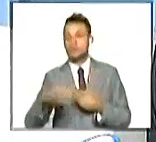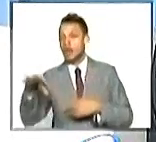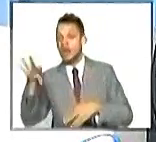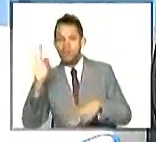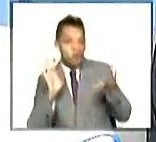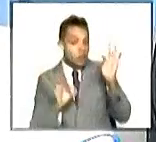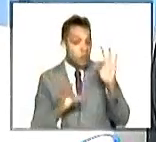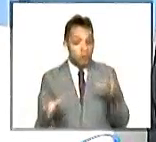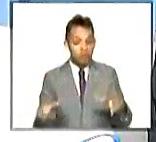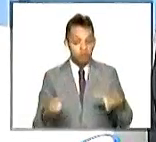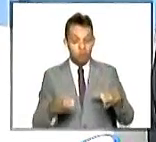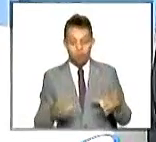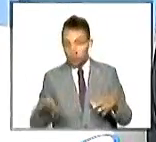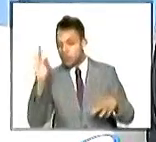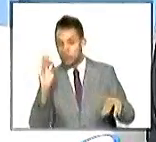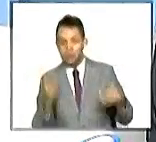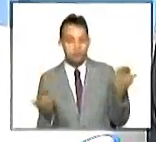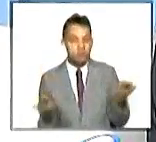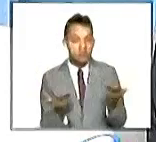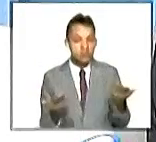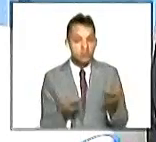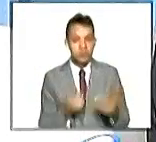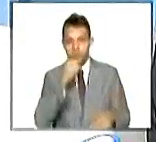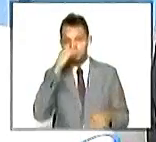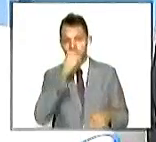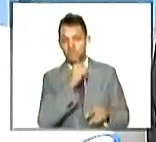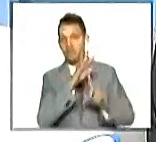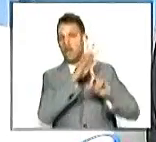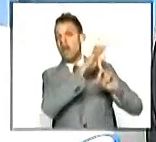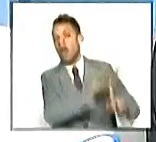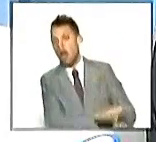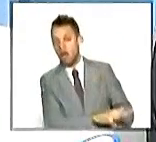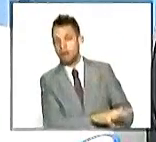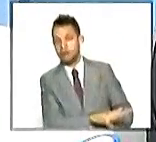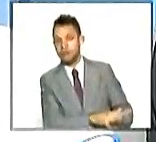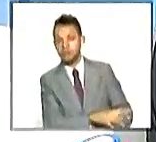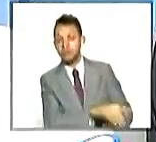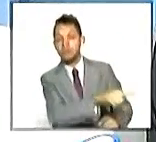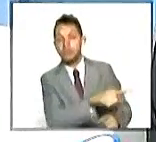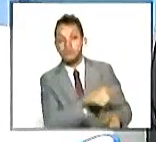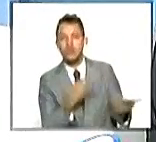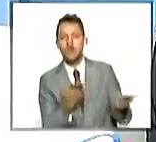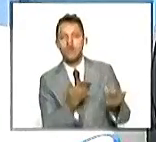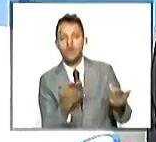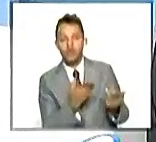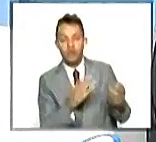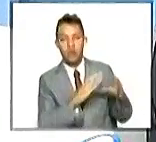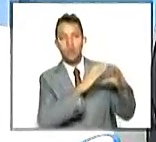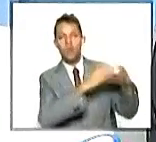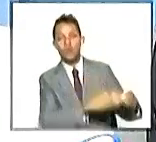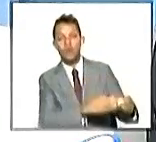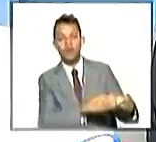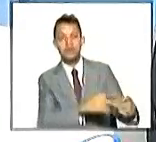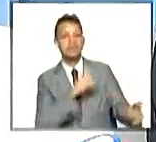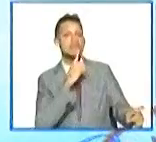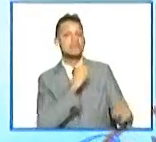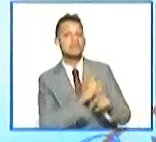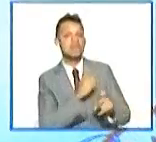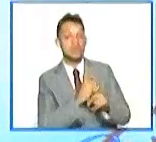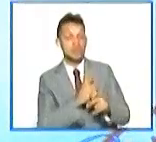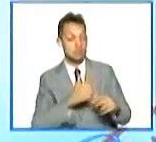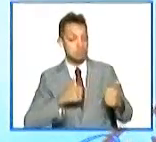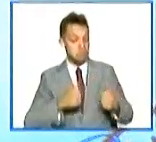participación, tiene que ver con menos oportunidades de estar en una situación de